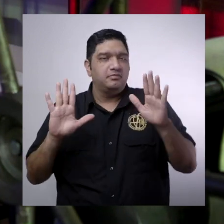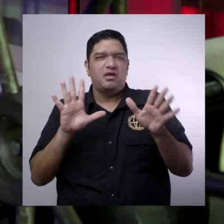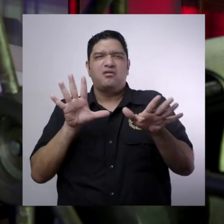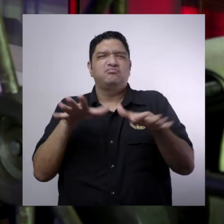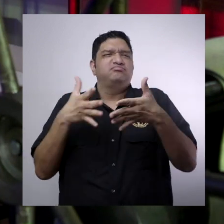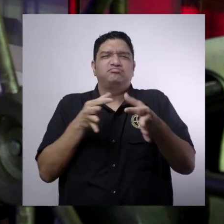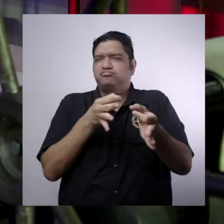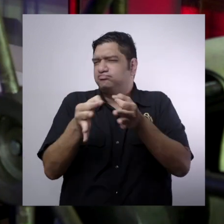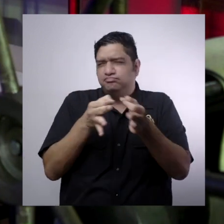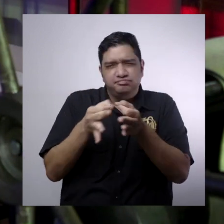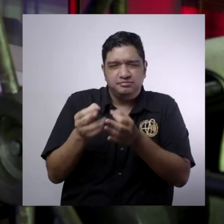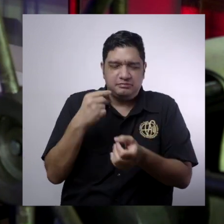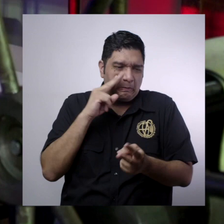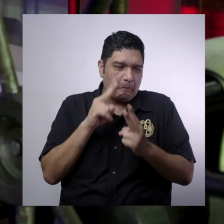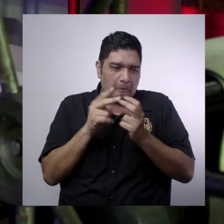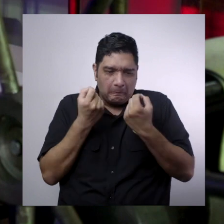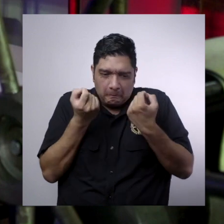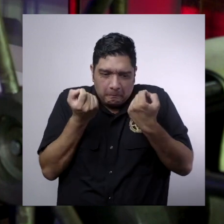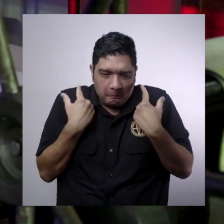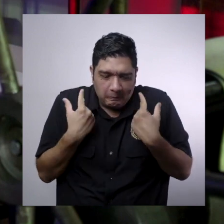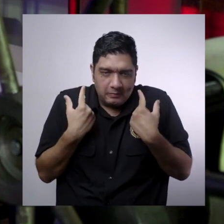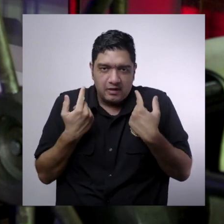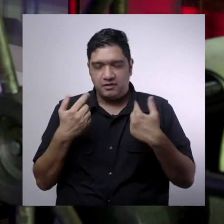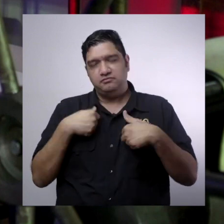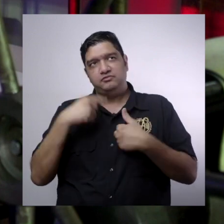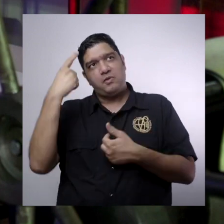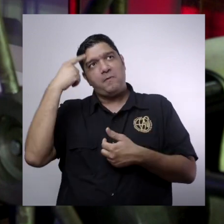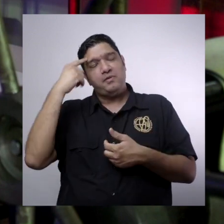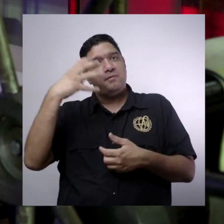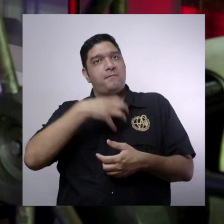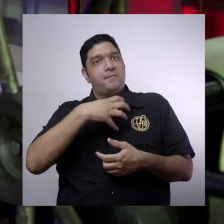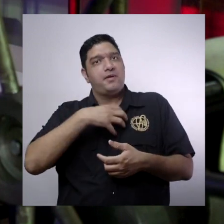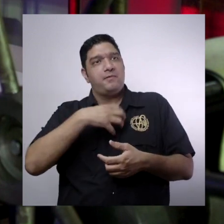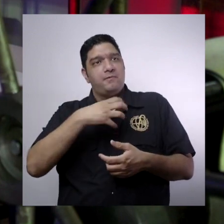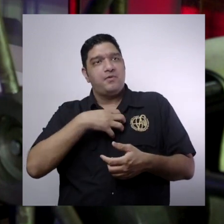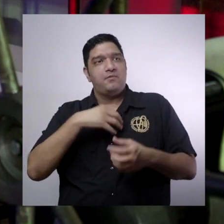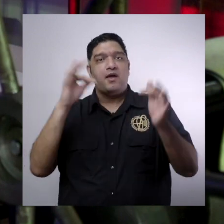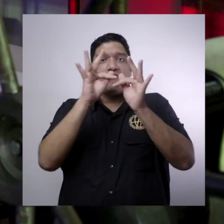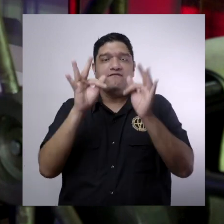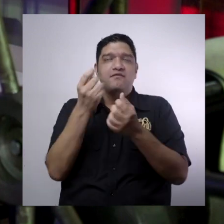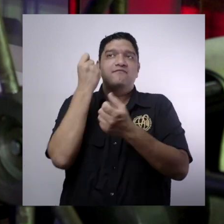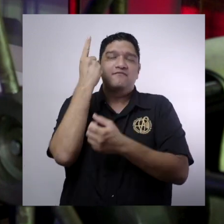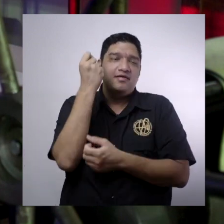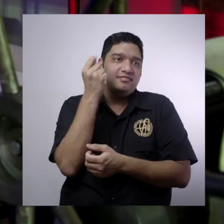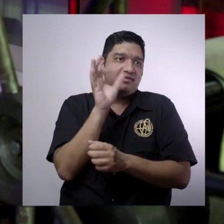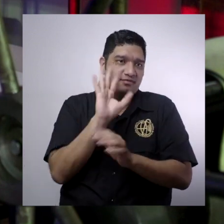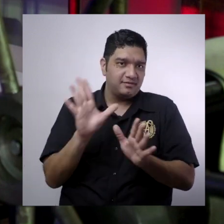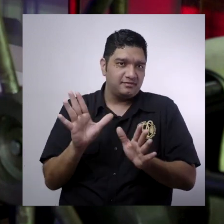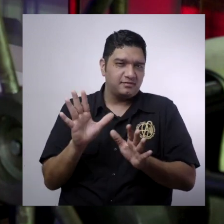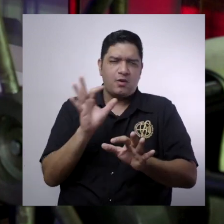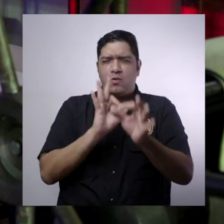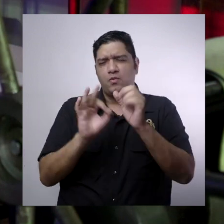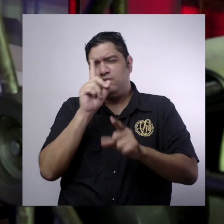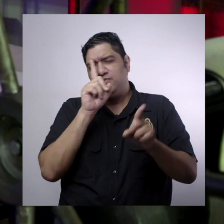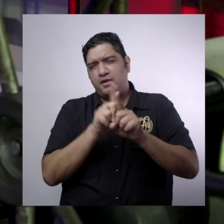que yo interpreto lo que está diciendo, fotografías